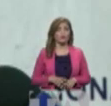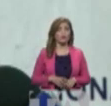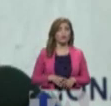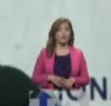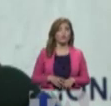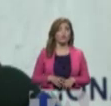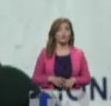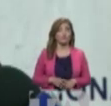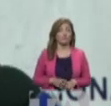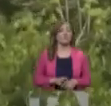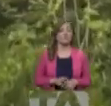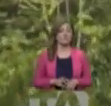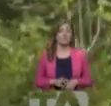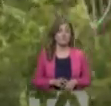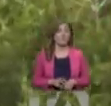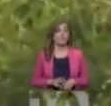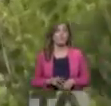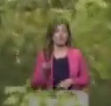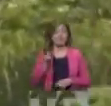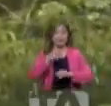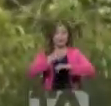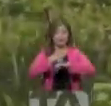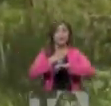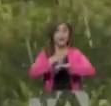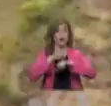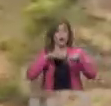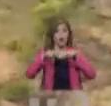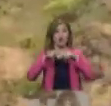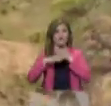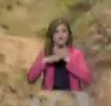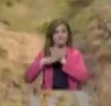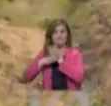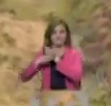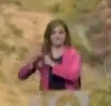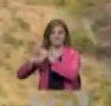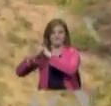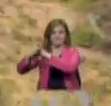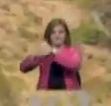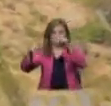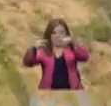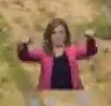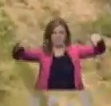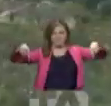siendo ofertada para la venta. Las autoridades acordonaron el área y realizaron una